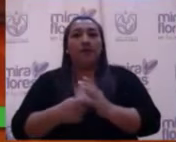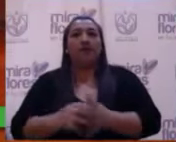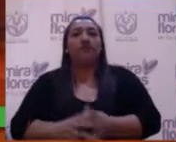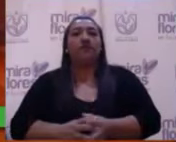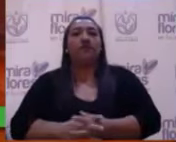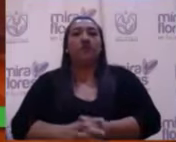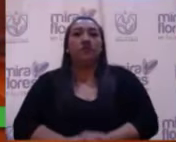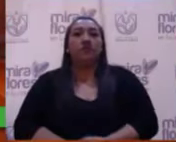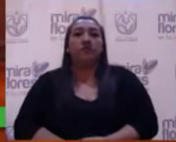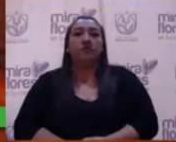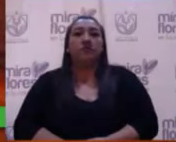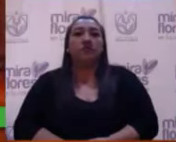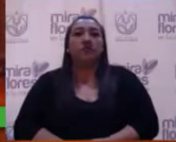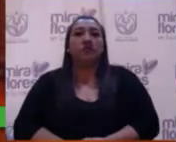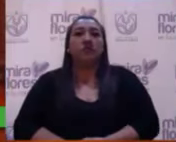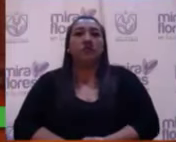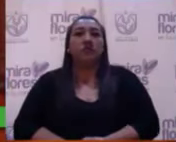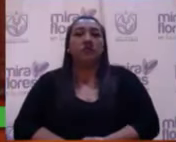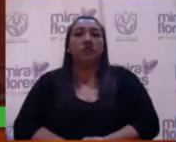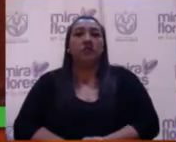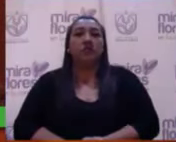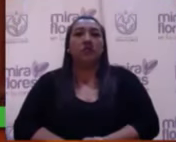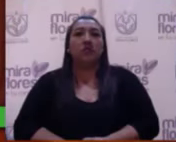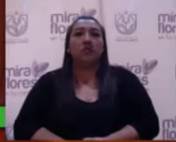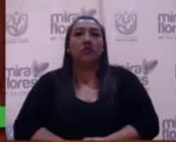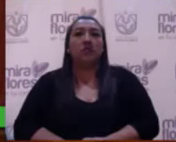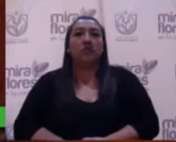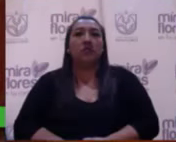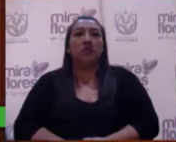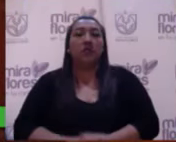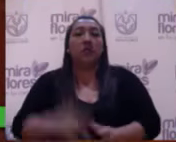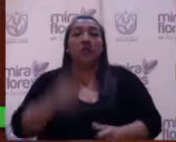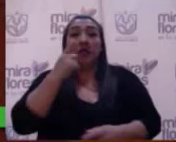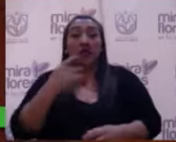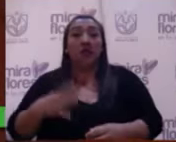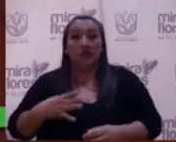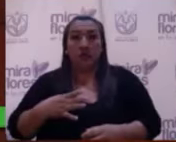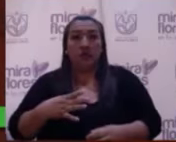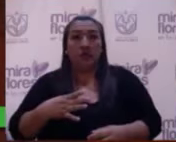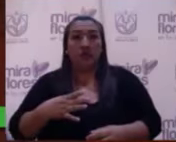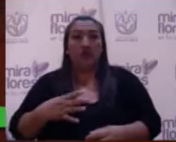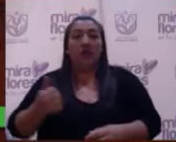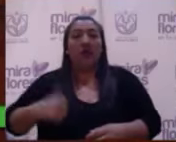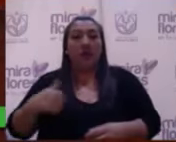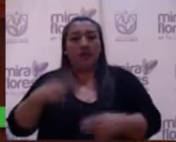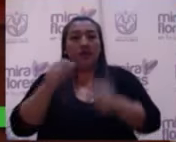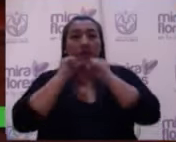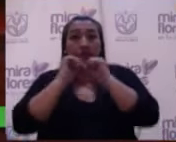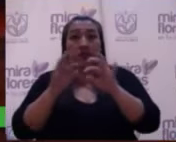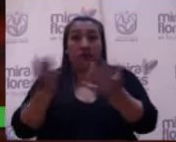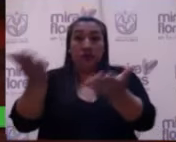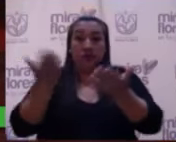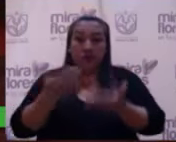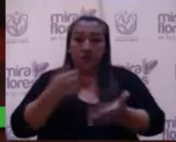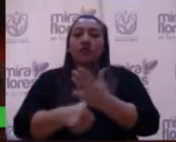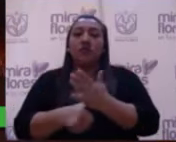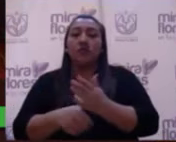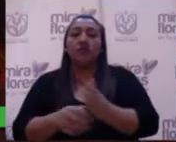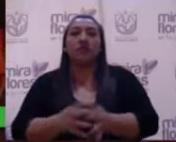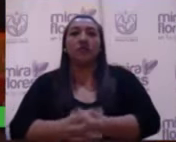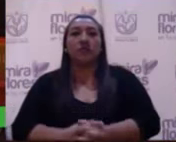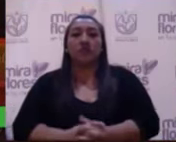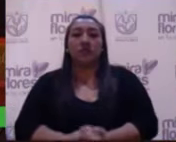favor. Estación despacho. Señor alcalde, la Secretaría General ha recibido tres documentos, los mismos que se va a dar